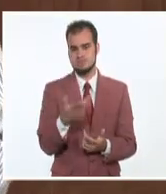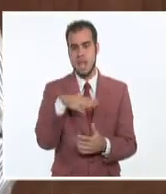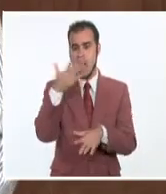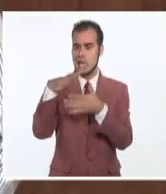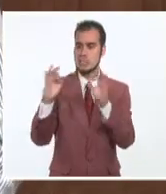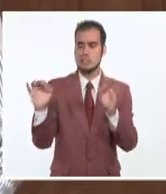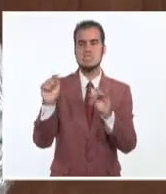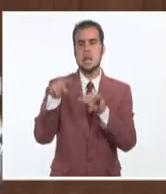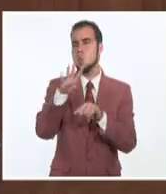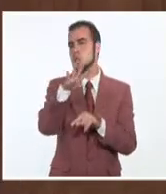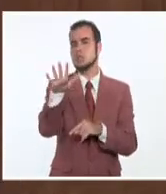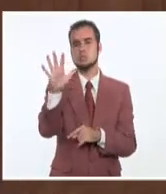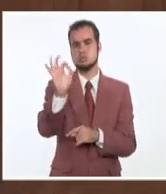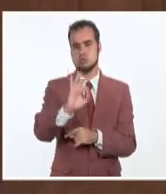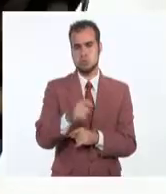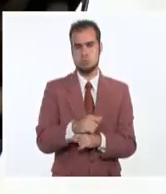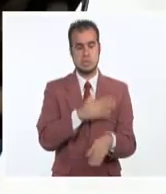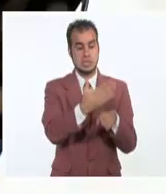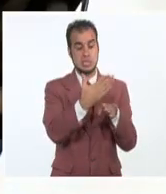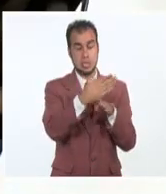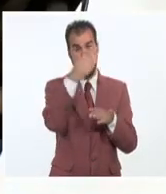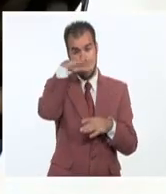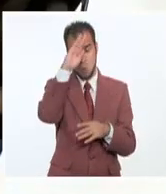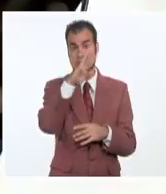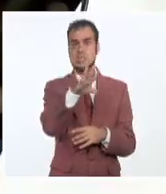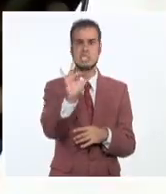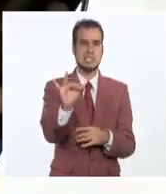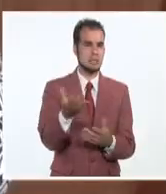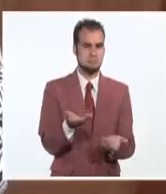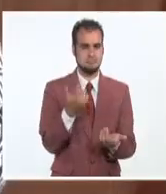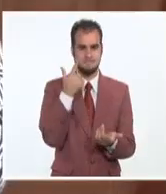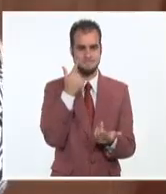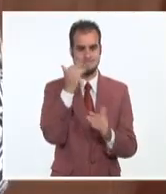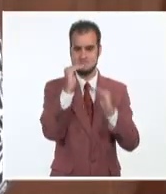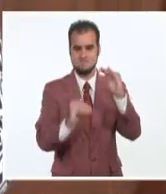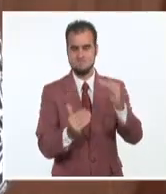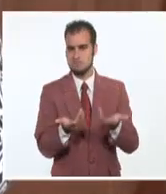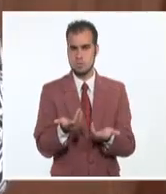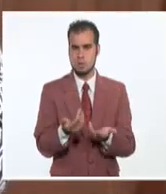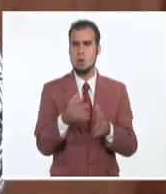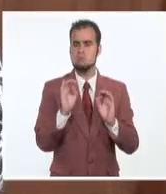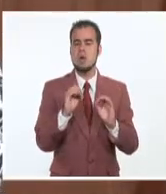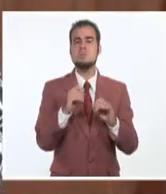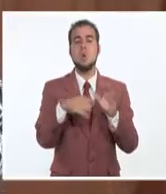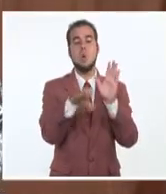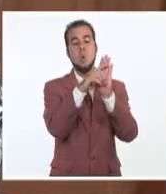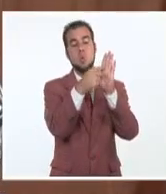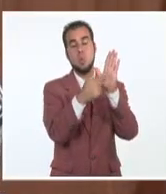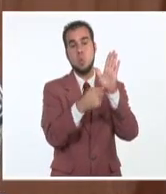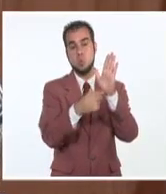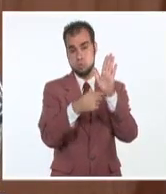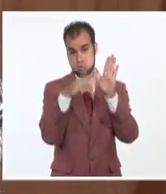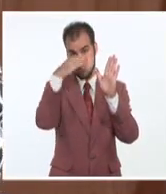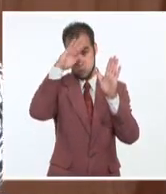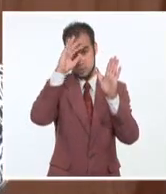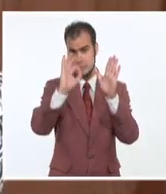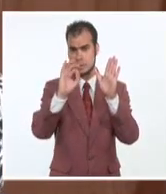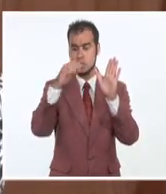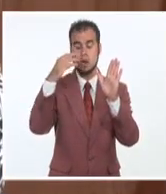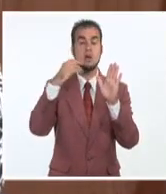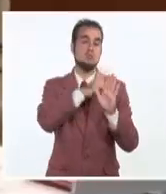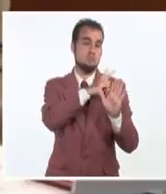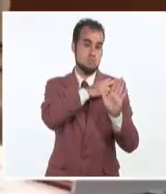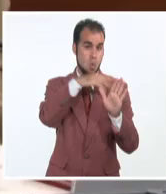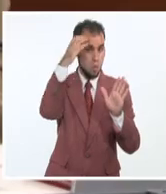el 45%, y Santiago de 37. En cumplimiento a lo establecido por la Constitución de la República, la gobernadora de